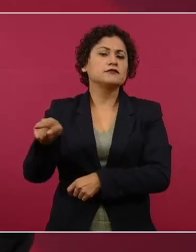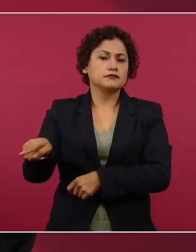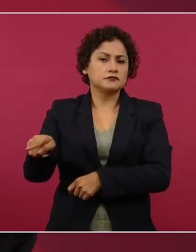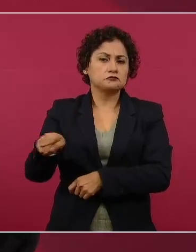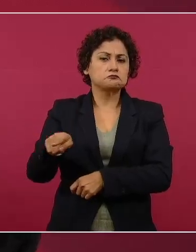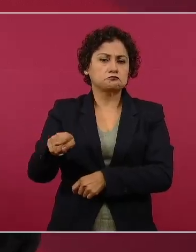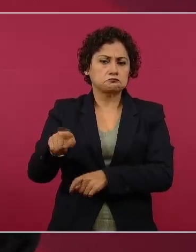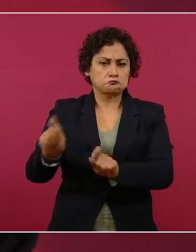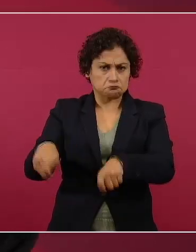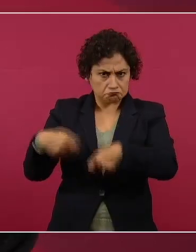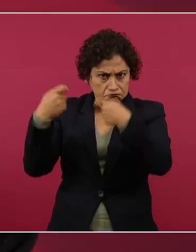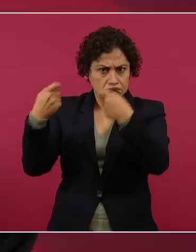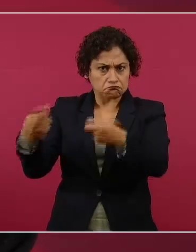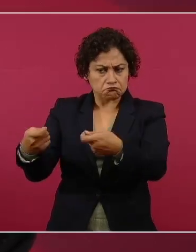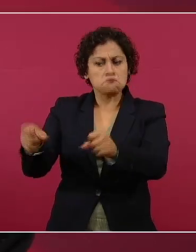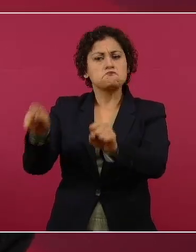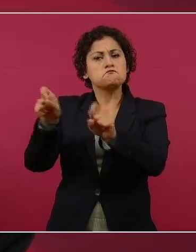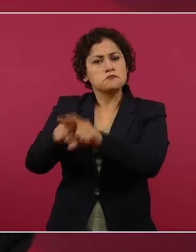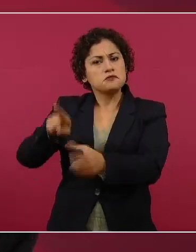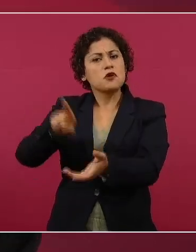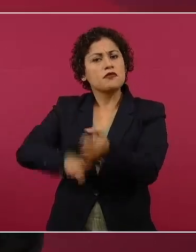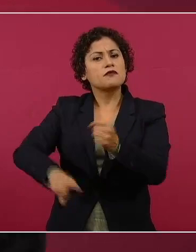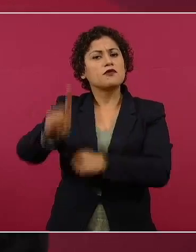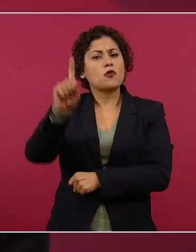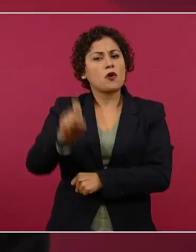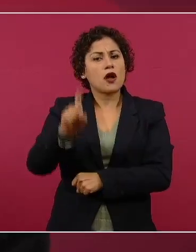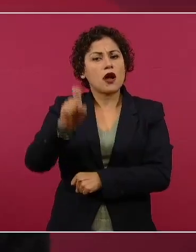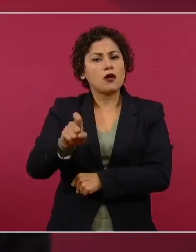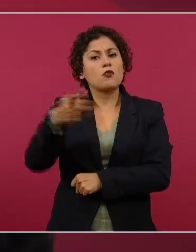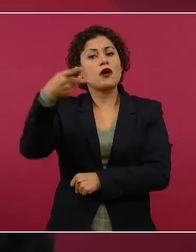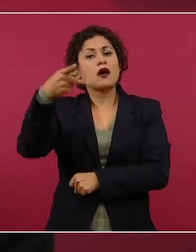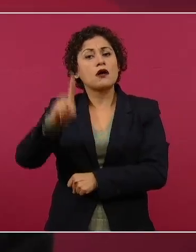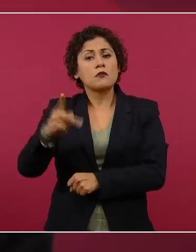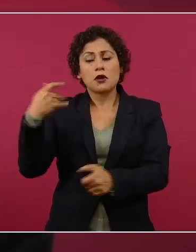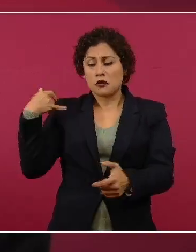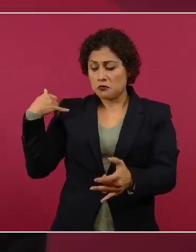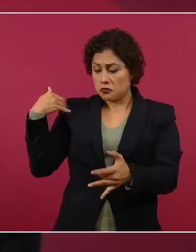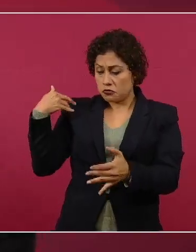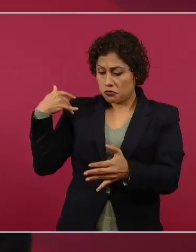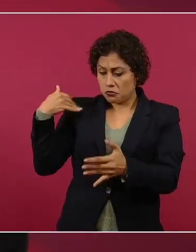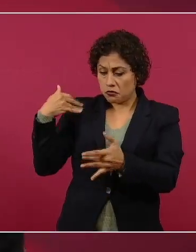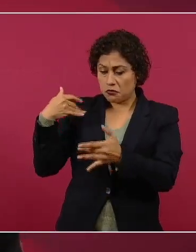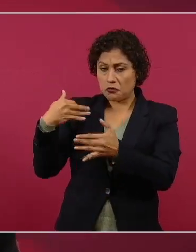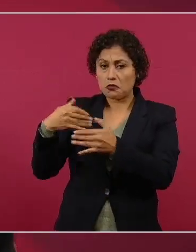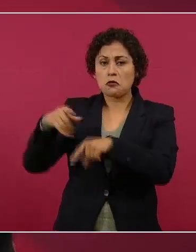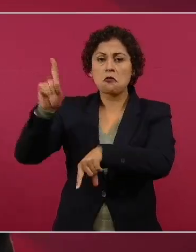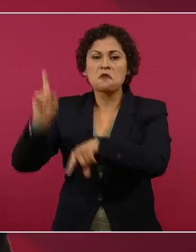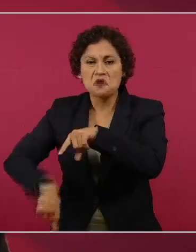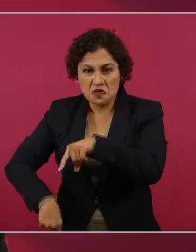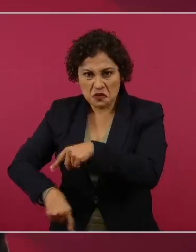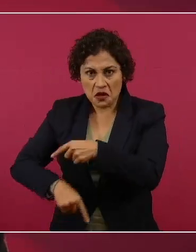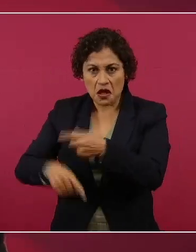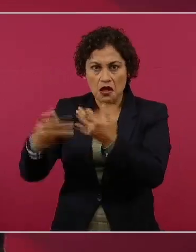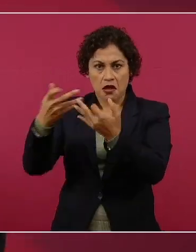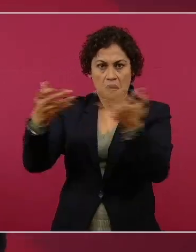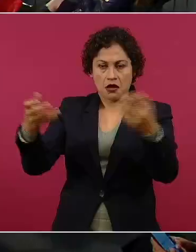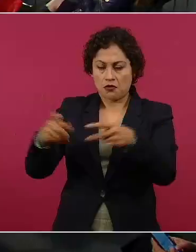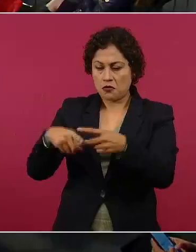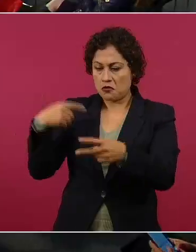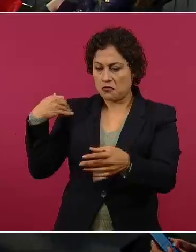dota de agua. Y va pasando el tiempo y les van quitando la tierra y les van quitando el